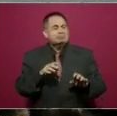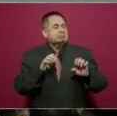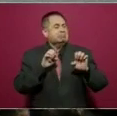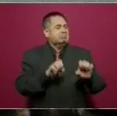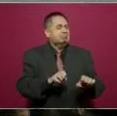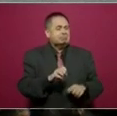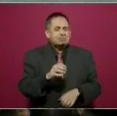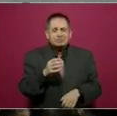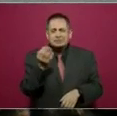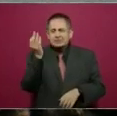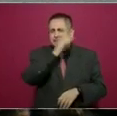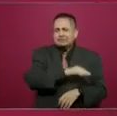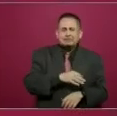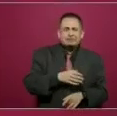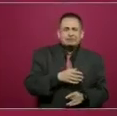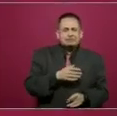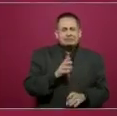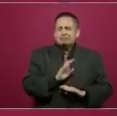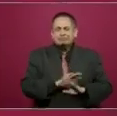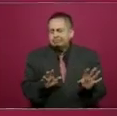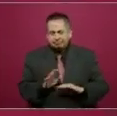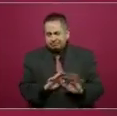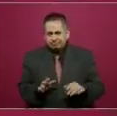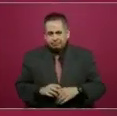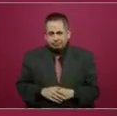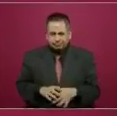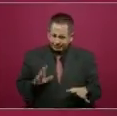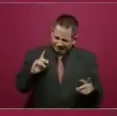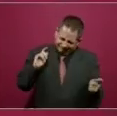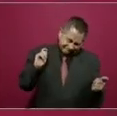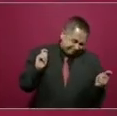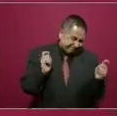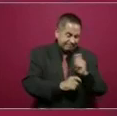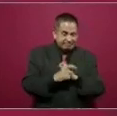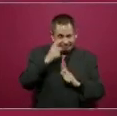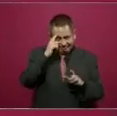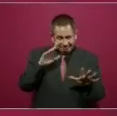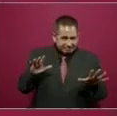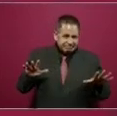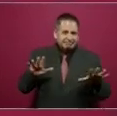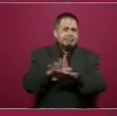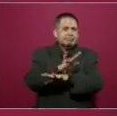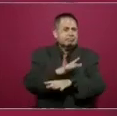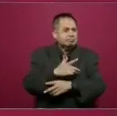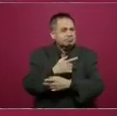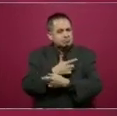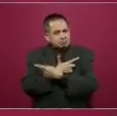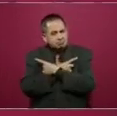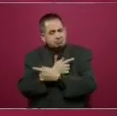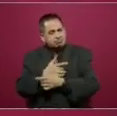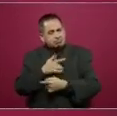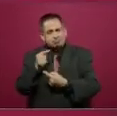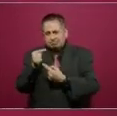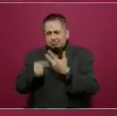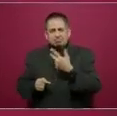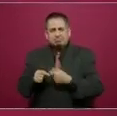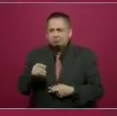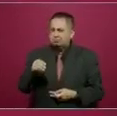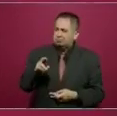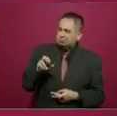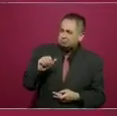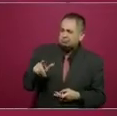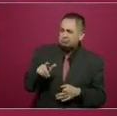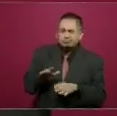Entonces, es una renovación moral que va acompañada de